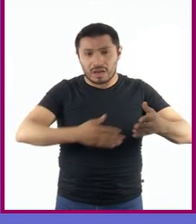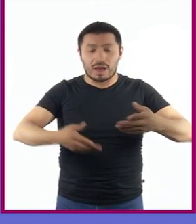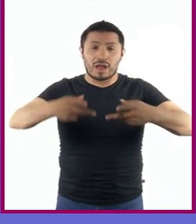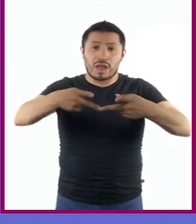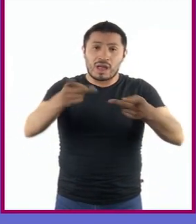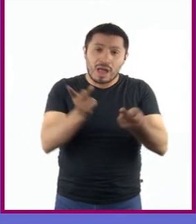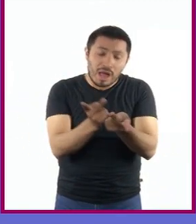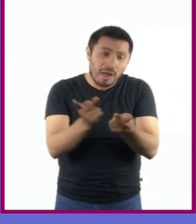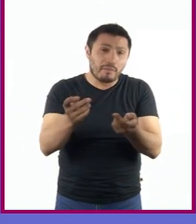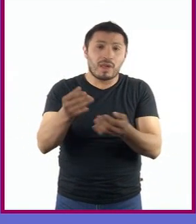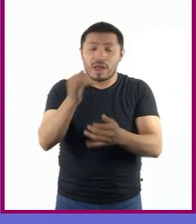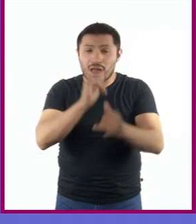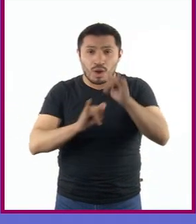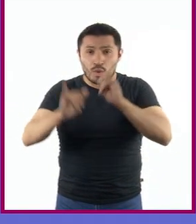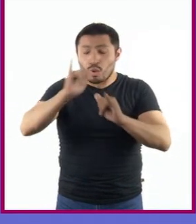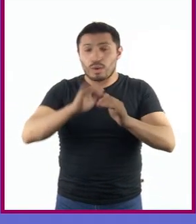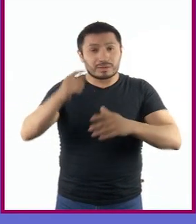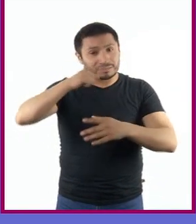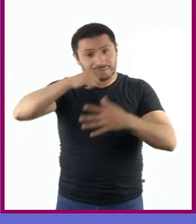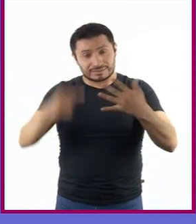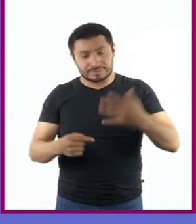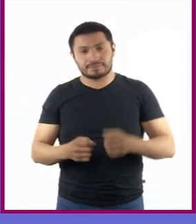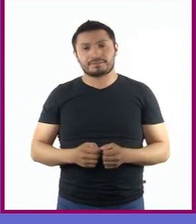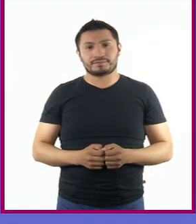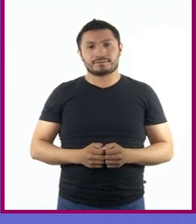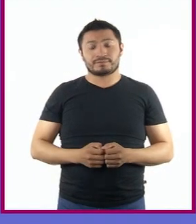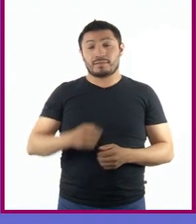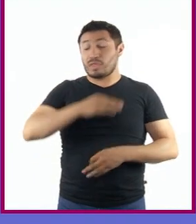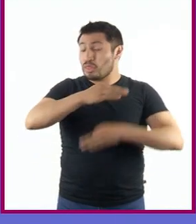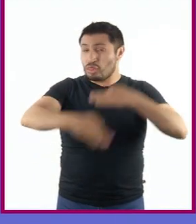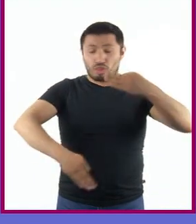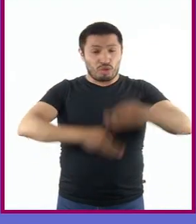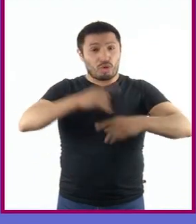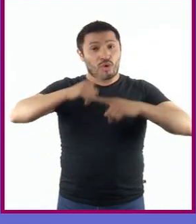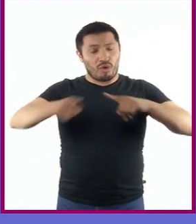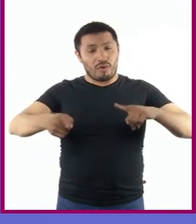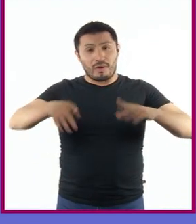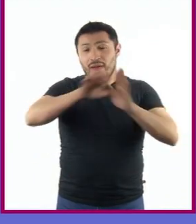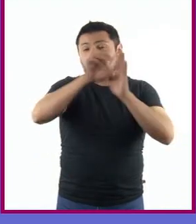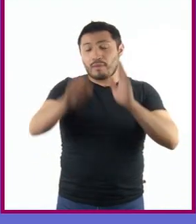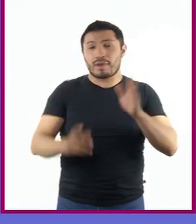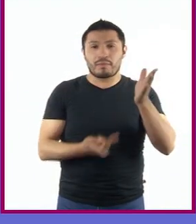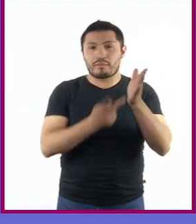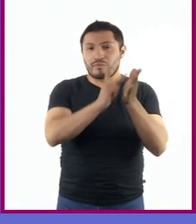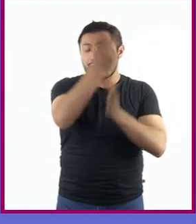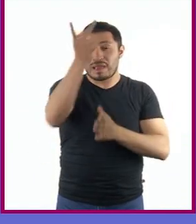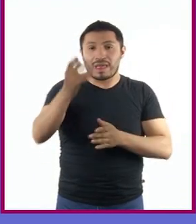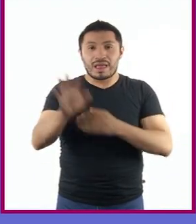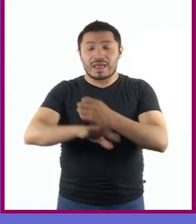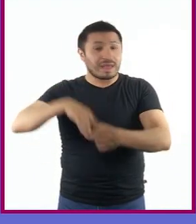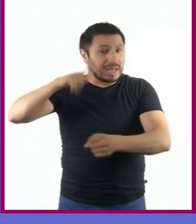bebidas. Esta diversidad de alimentos, entre los que destacan plantas,